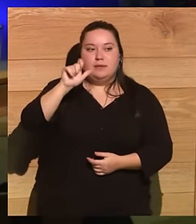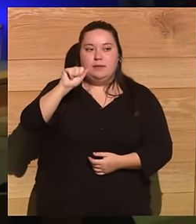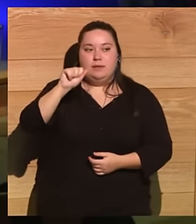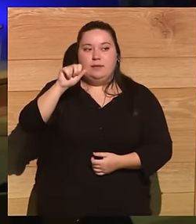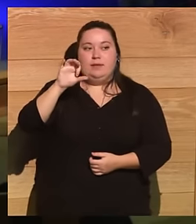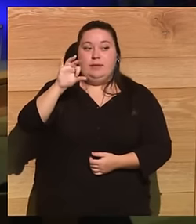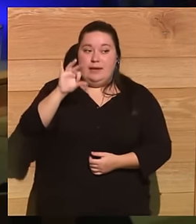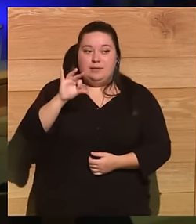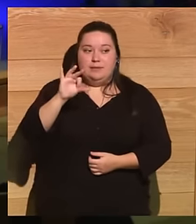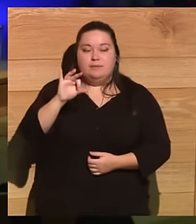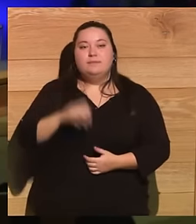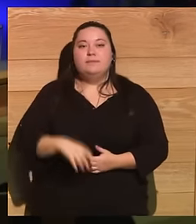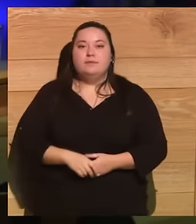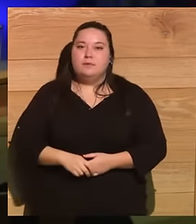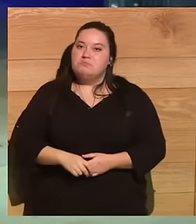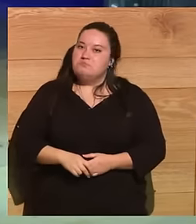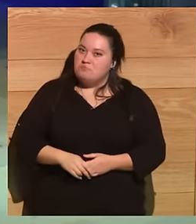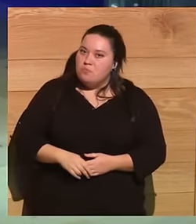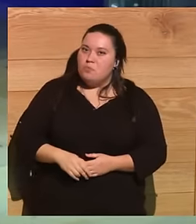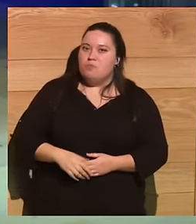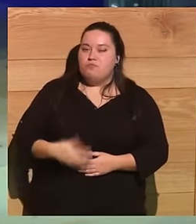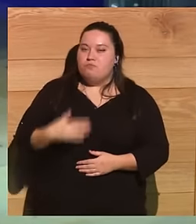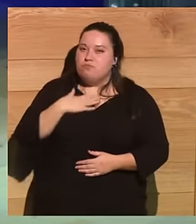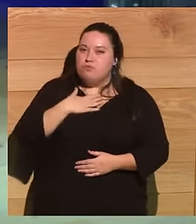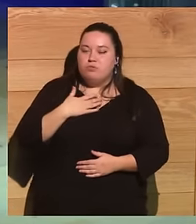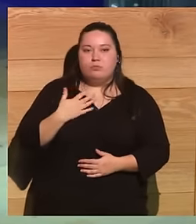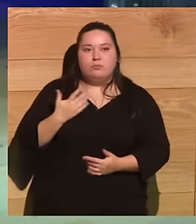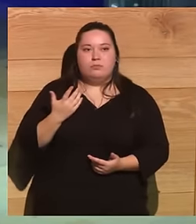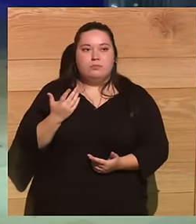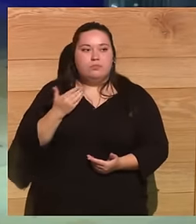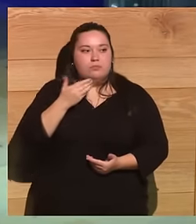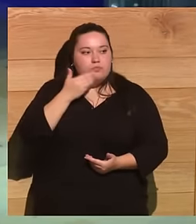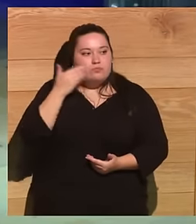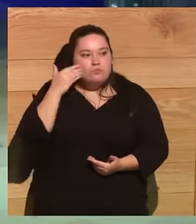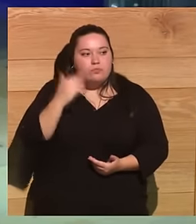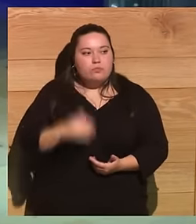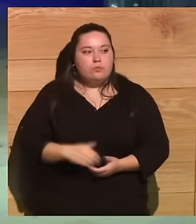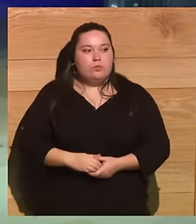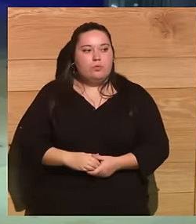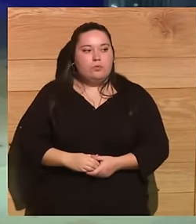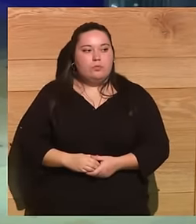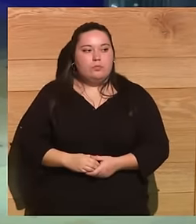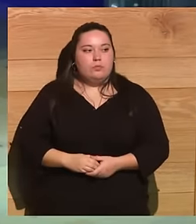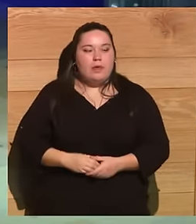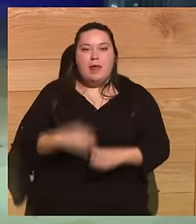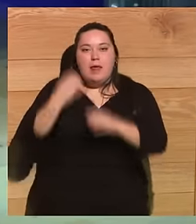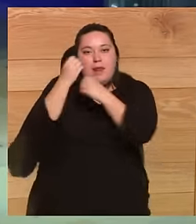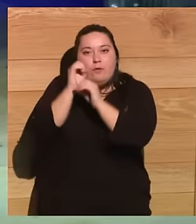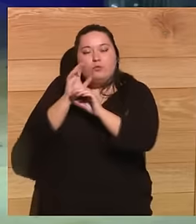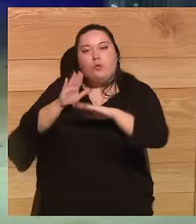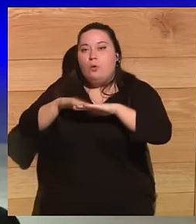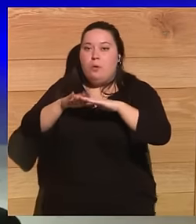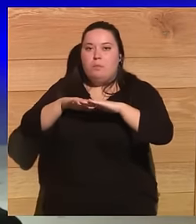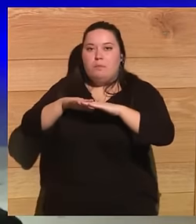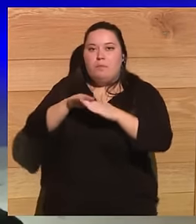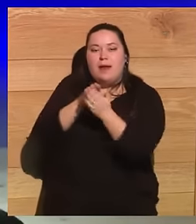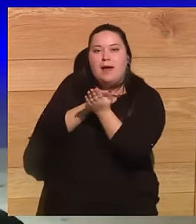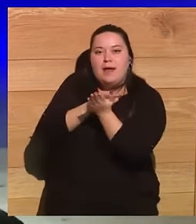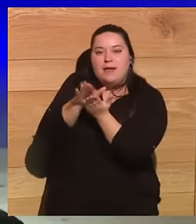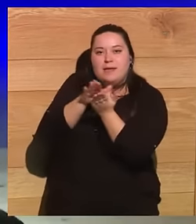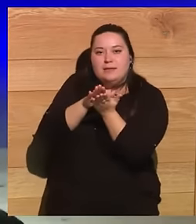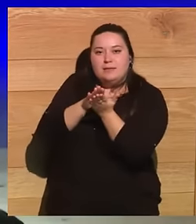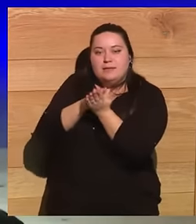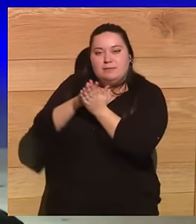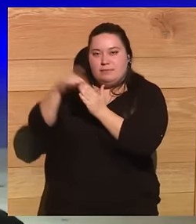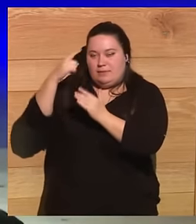Stanislas está a cargo del laboratorio que tiene en este momento la máquina para escanear, para ver el cerebro